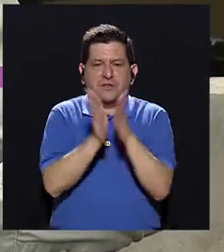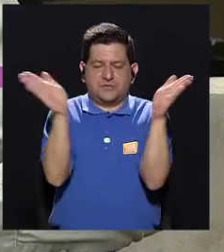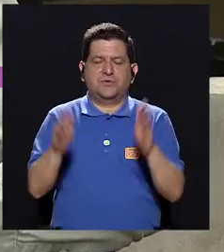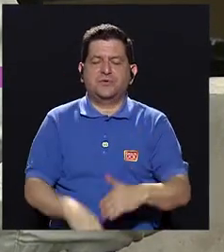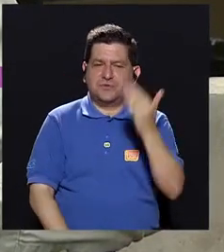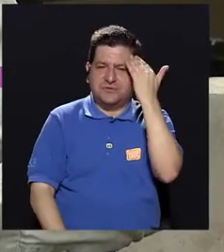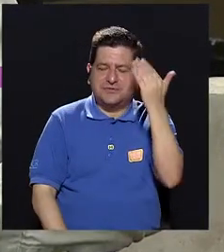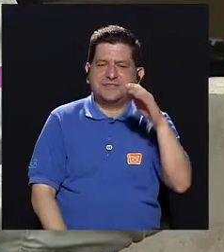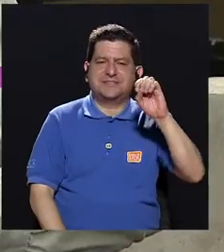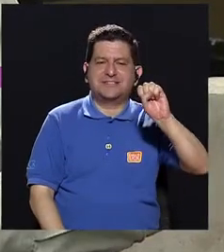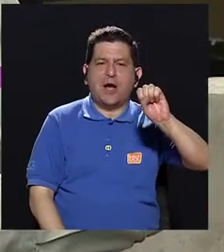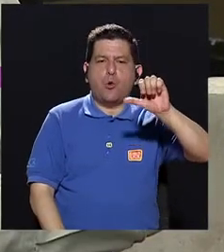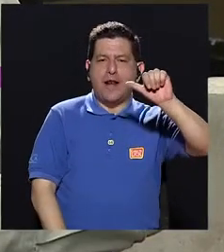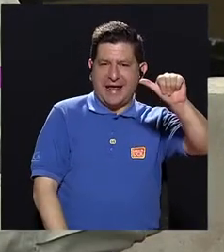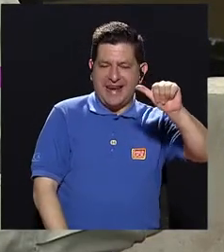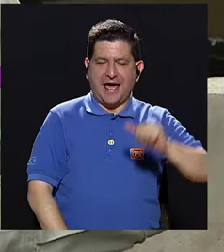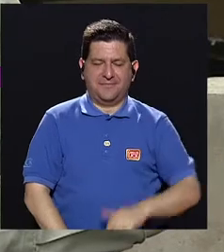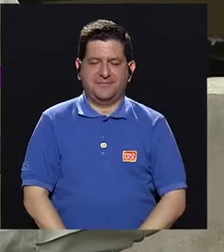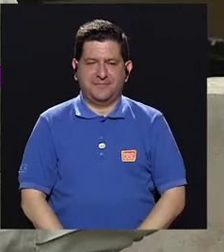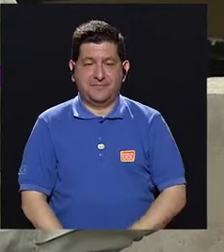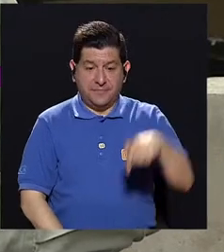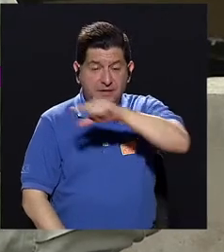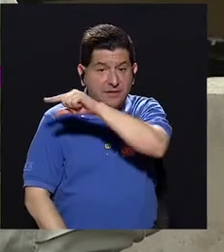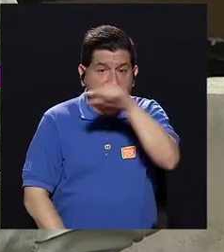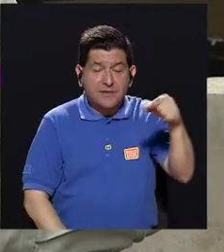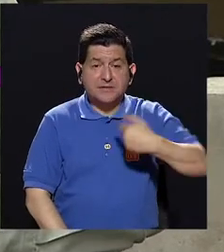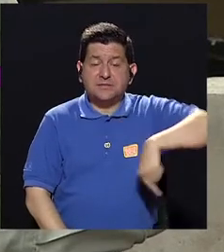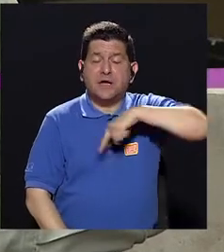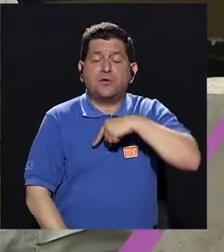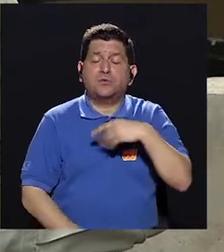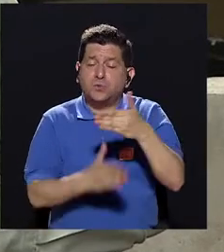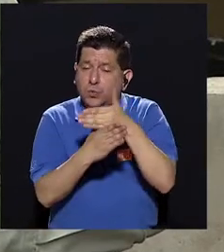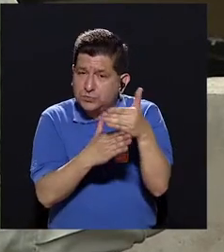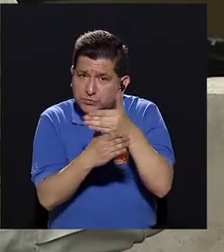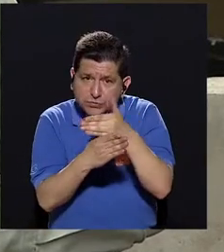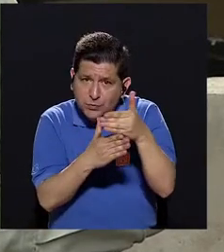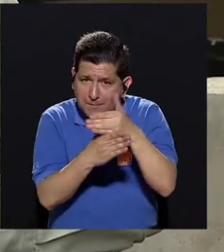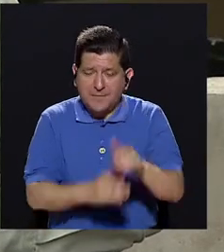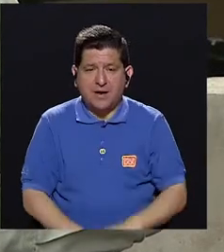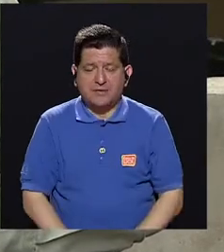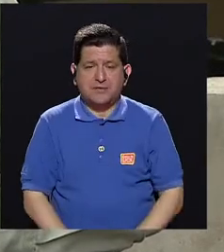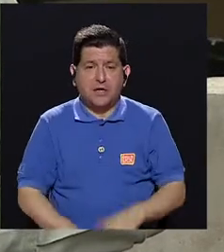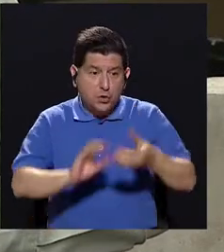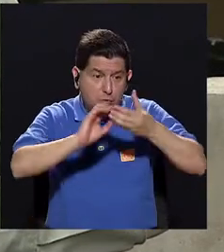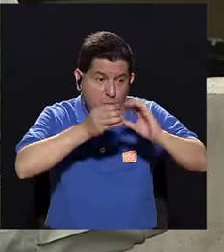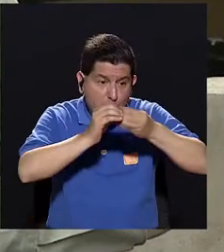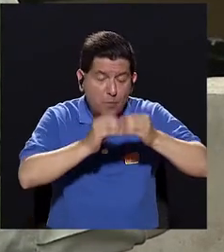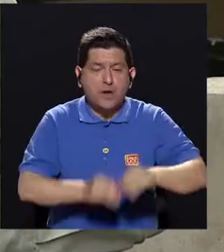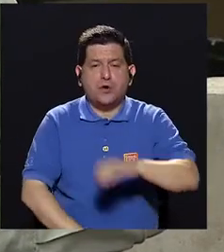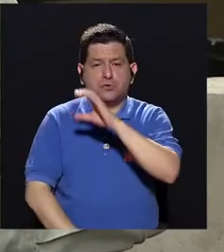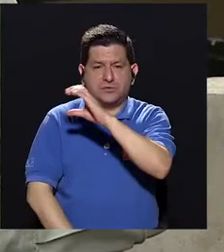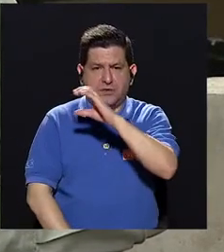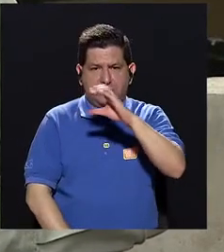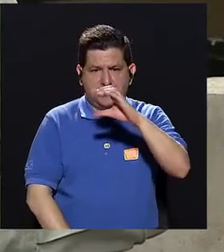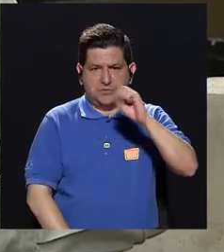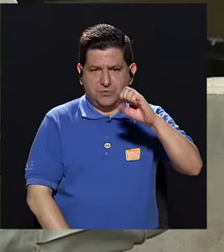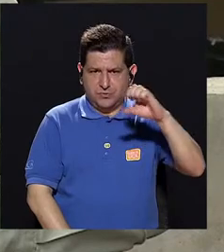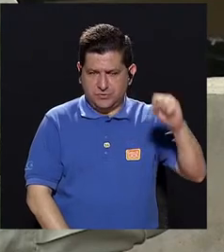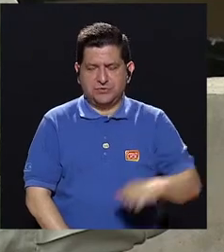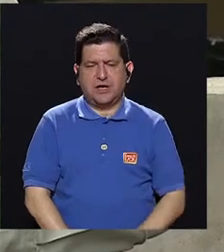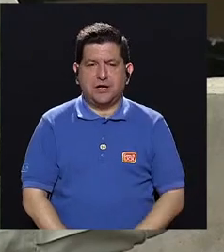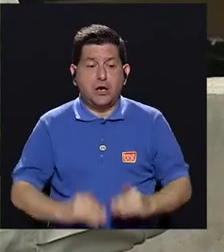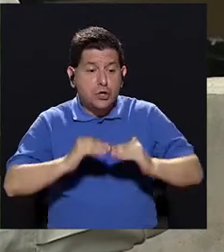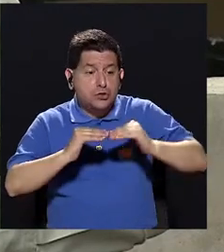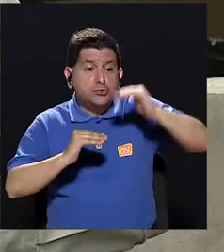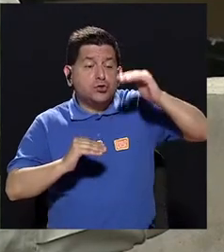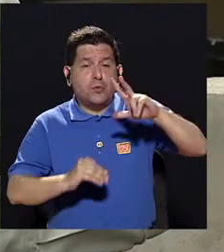les saluda Saúl Aguilar. Y es que para esta semana queremos compartirles que según los datos de la Caja Costarricense del Seguro